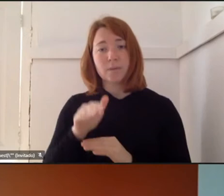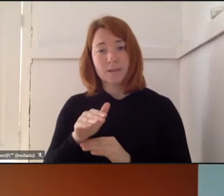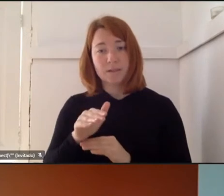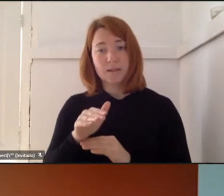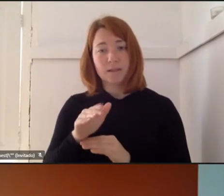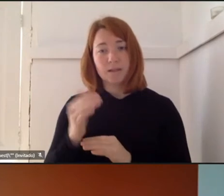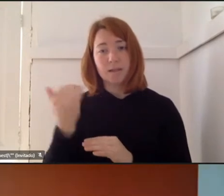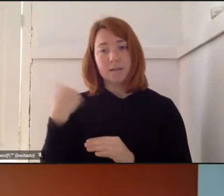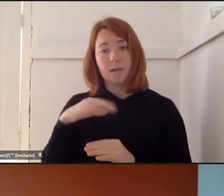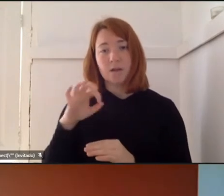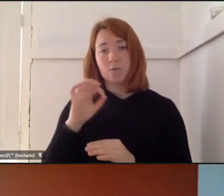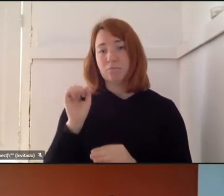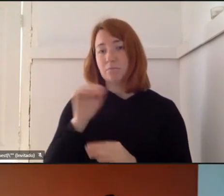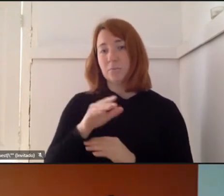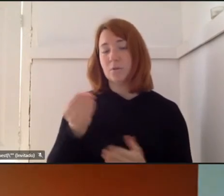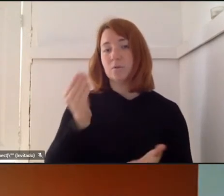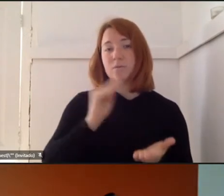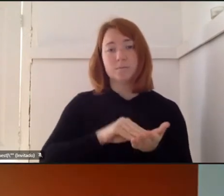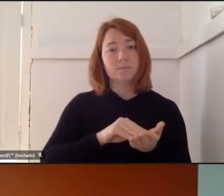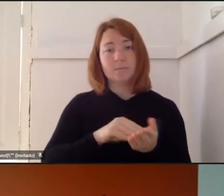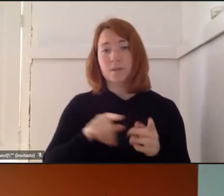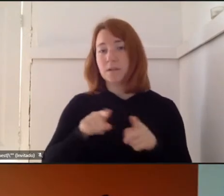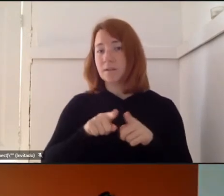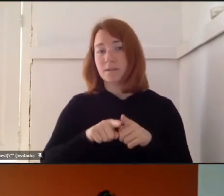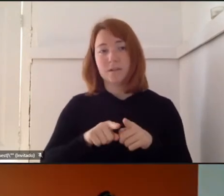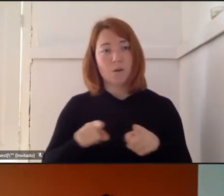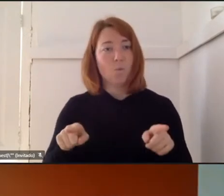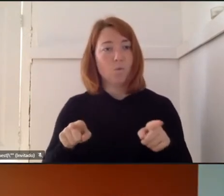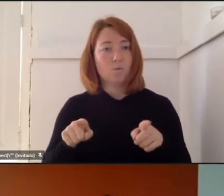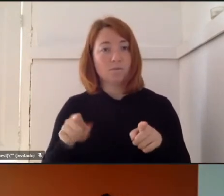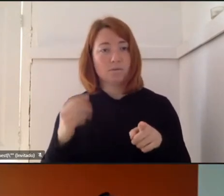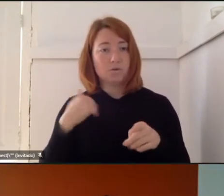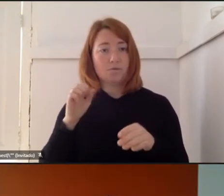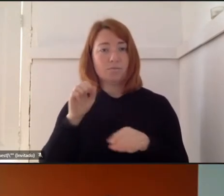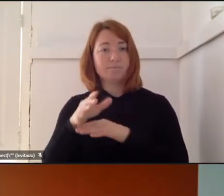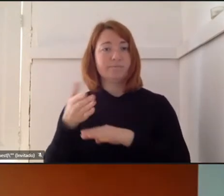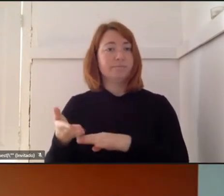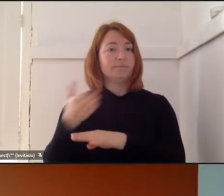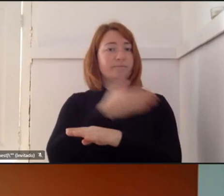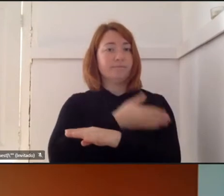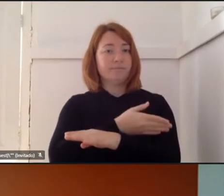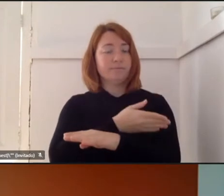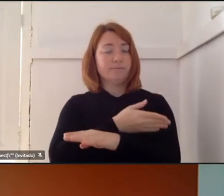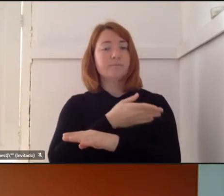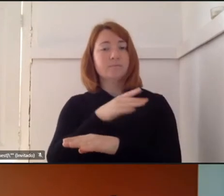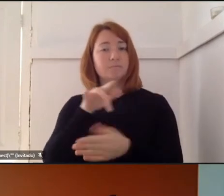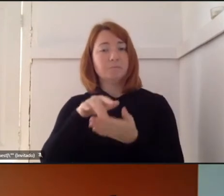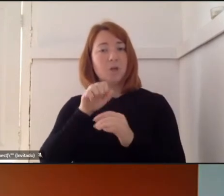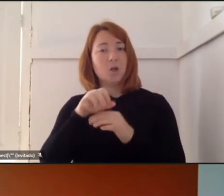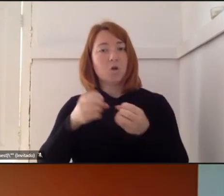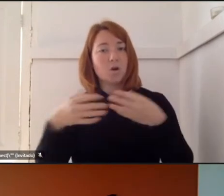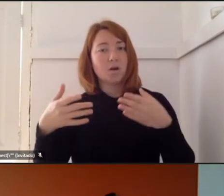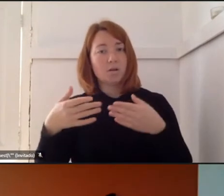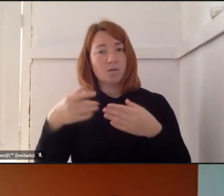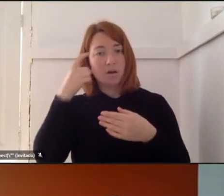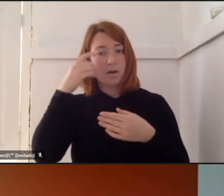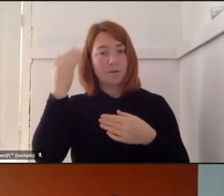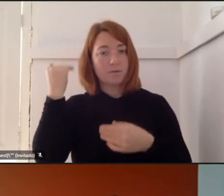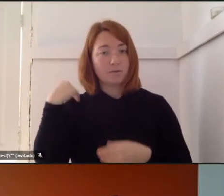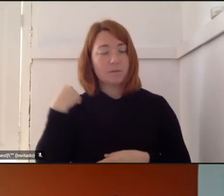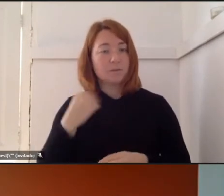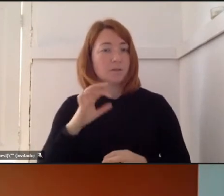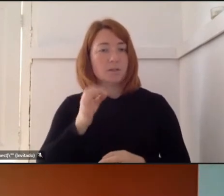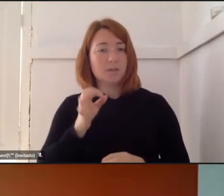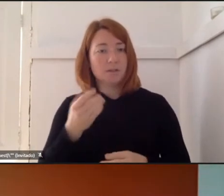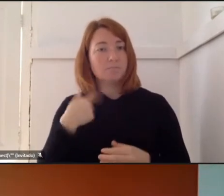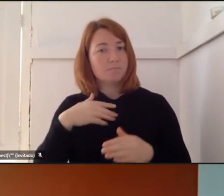a enviar. Es la misma que os había mandado por correo electrónico, pero sí, está.